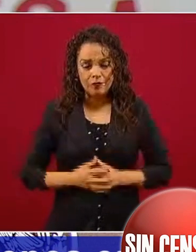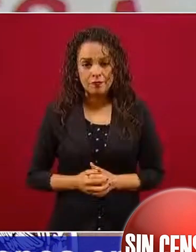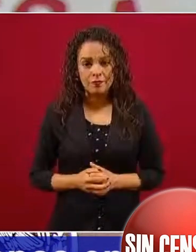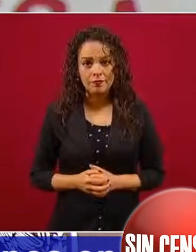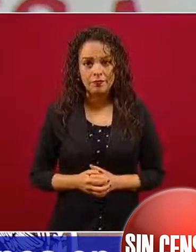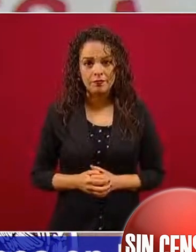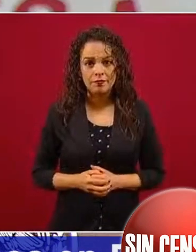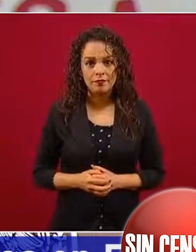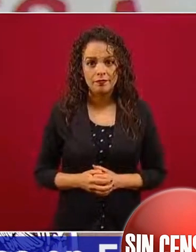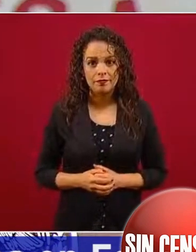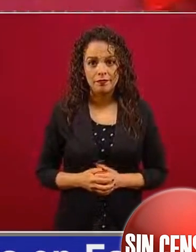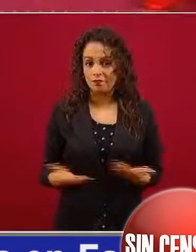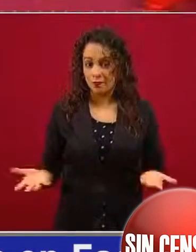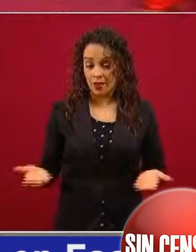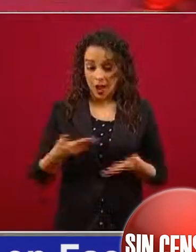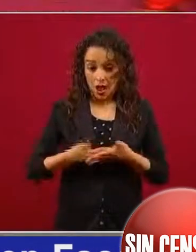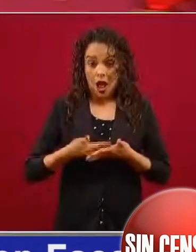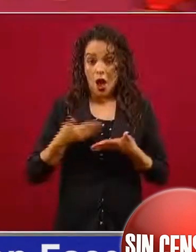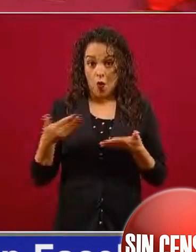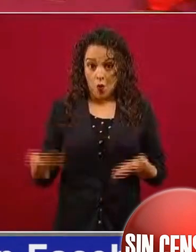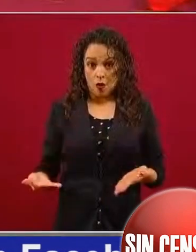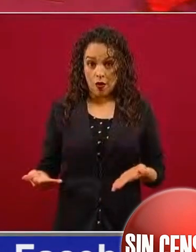Ahora estamos buscando